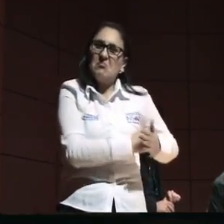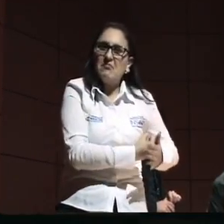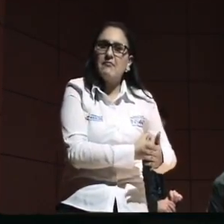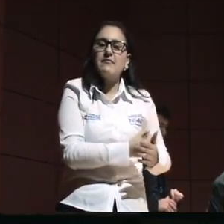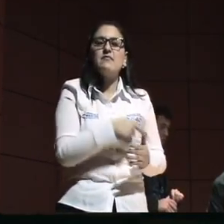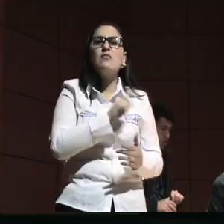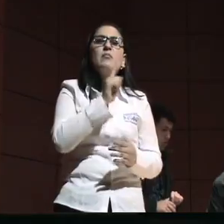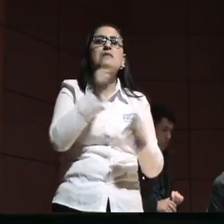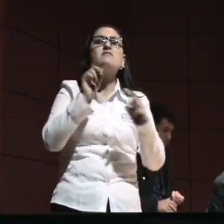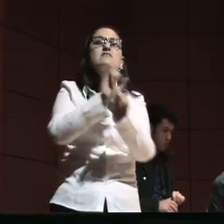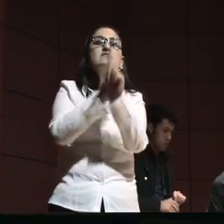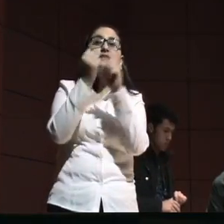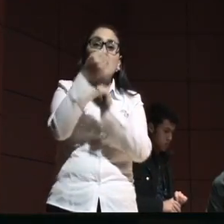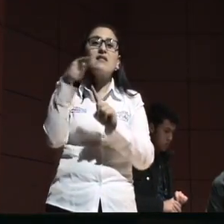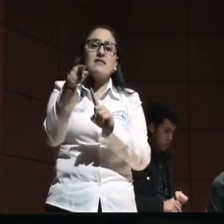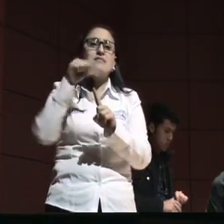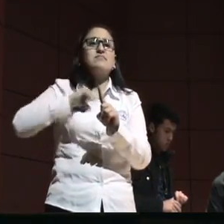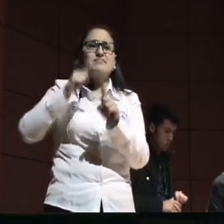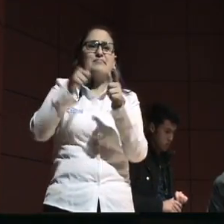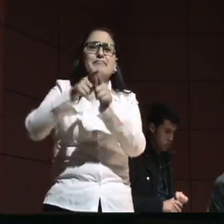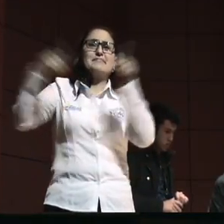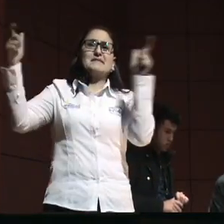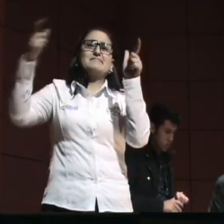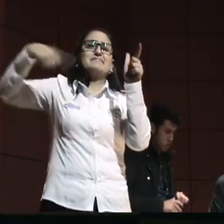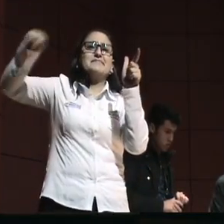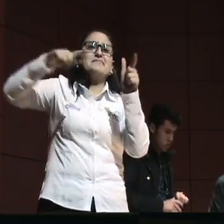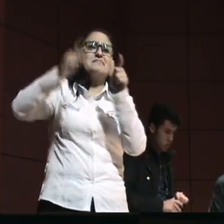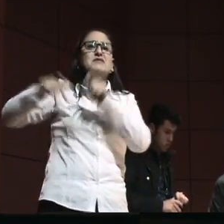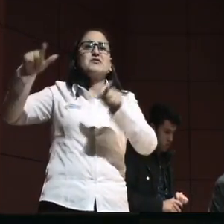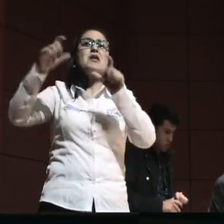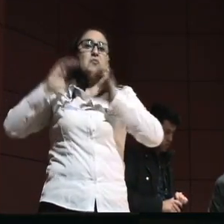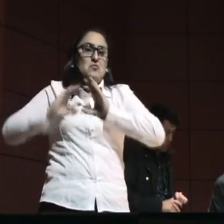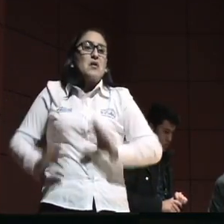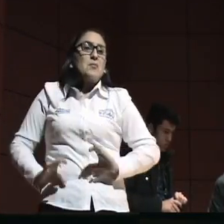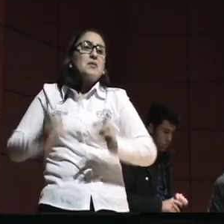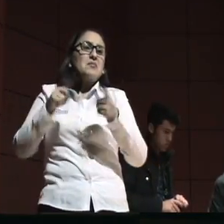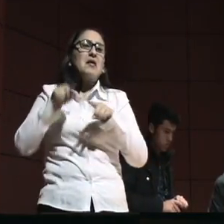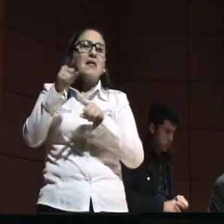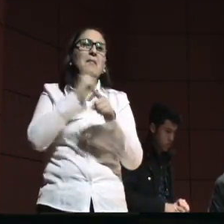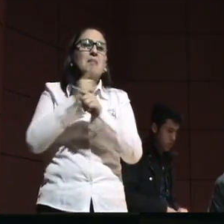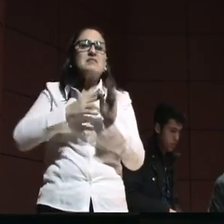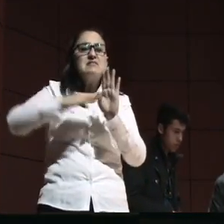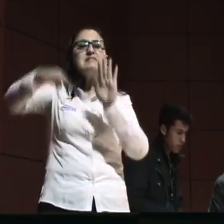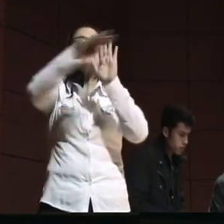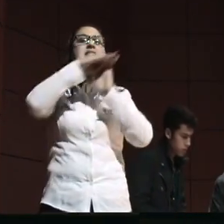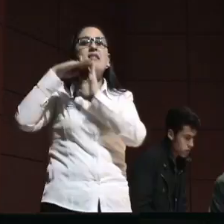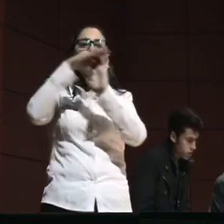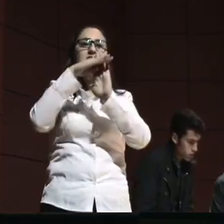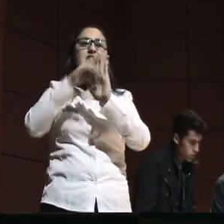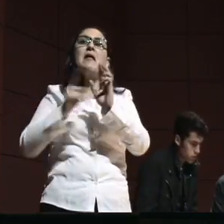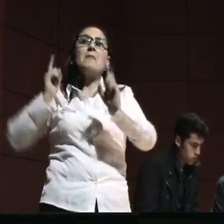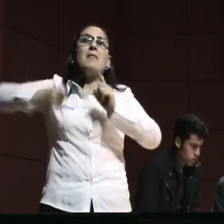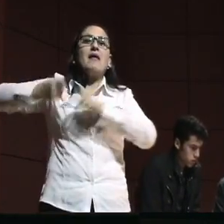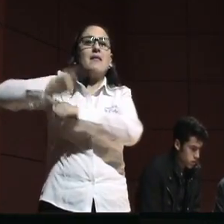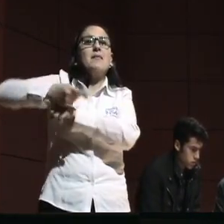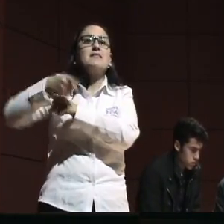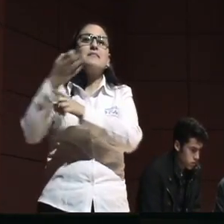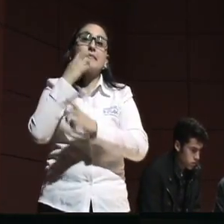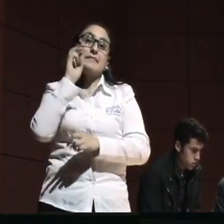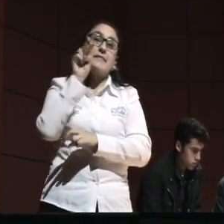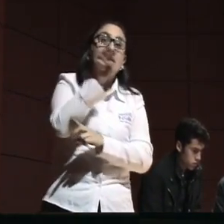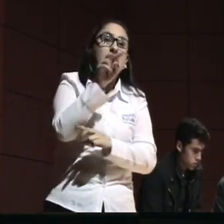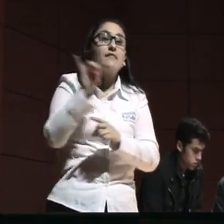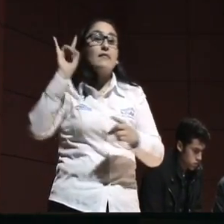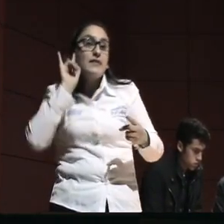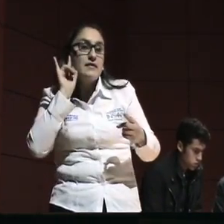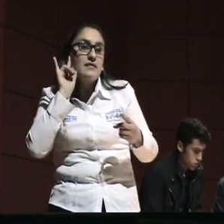la cual también hacen parte un grupo mayoritario de personas con corporeidades que cumplen con estándares impuestos por ellas, como el ver,